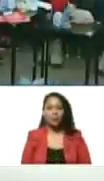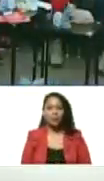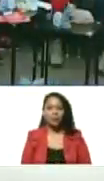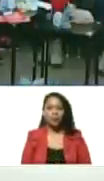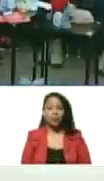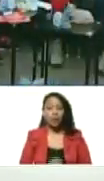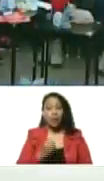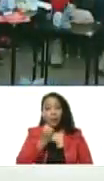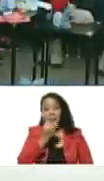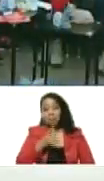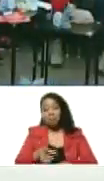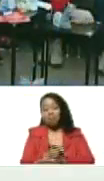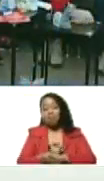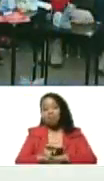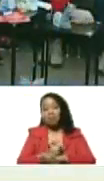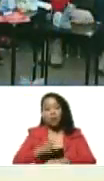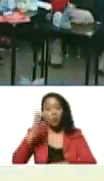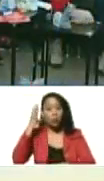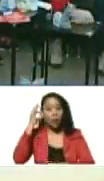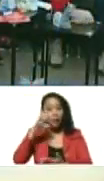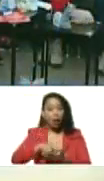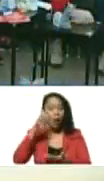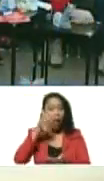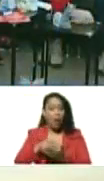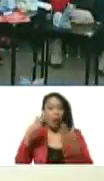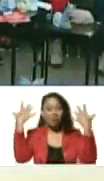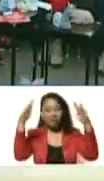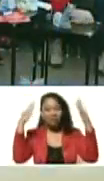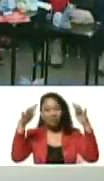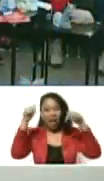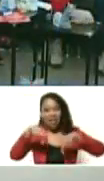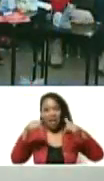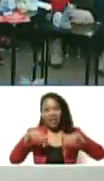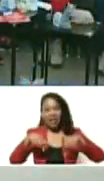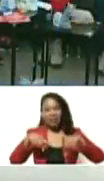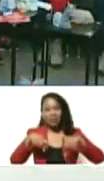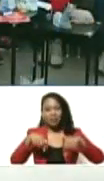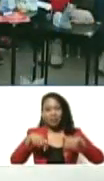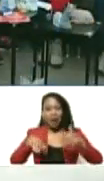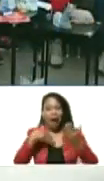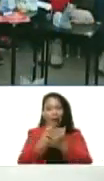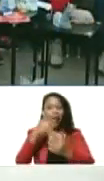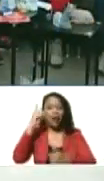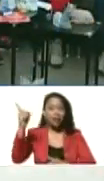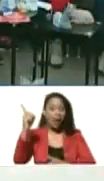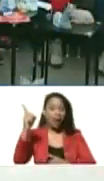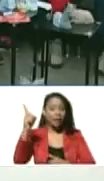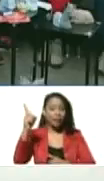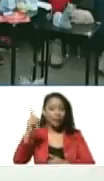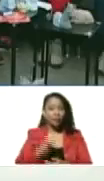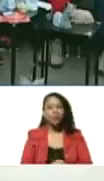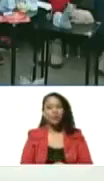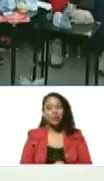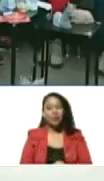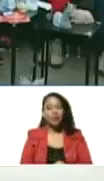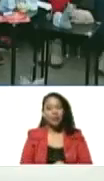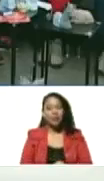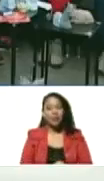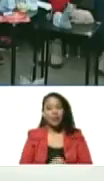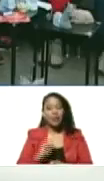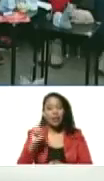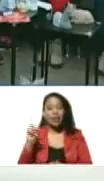Bueno, gobernadora Karina Carpio, nuestro aplauso desde aquí a Villa de Cura y la solidaridad de la familia